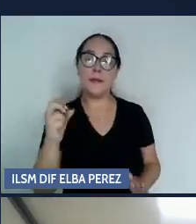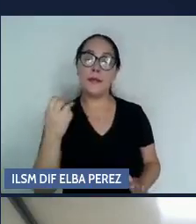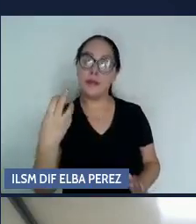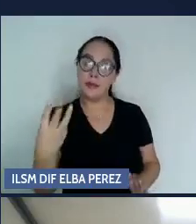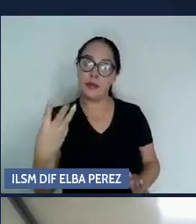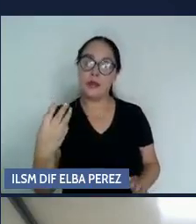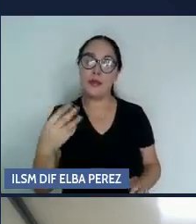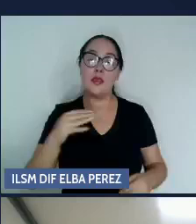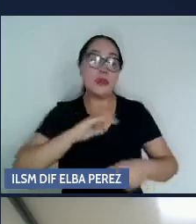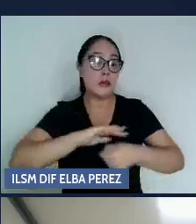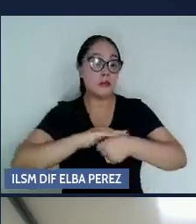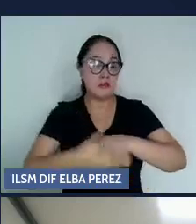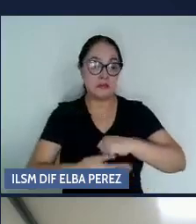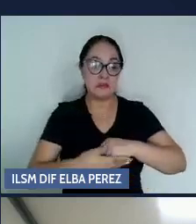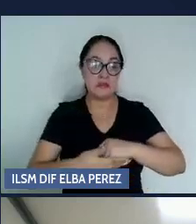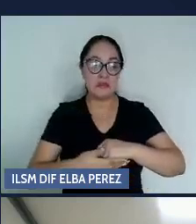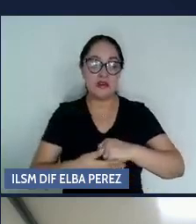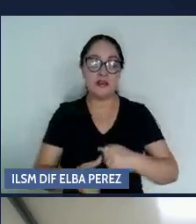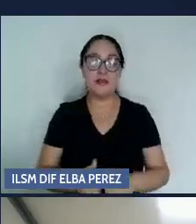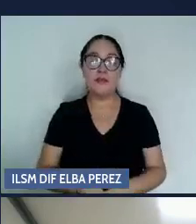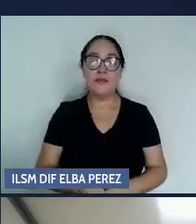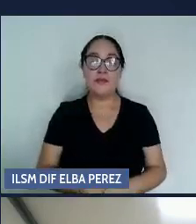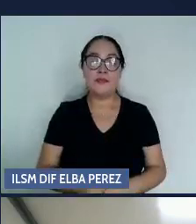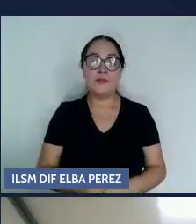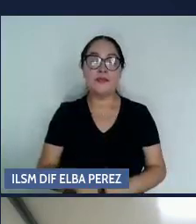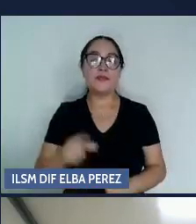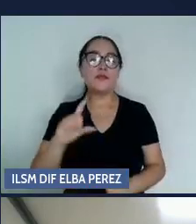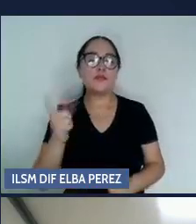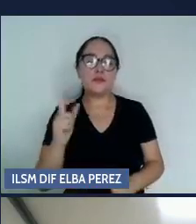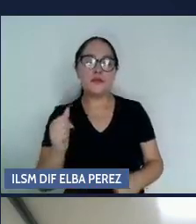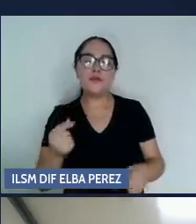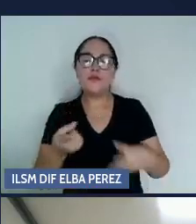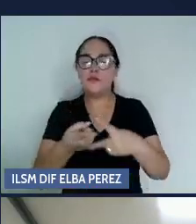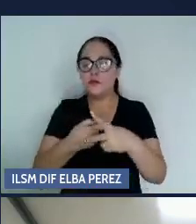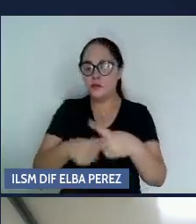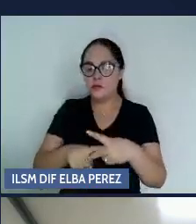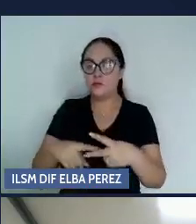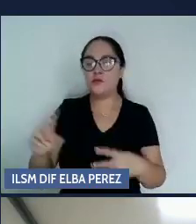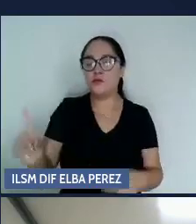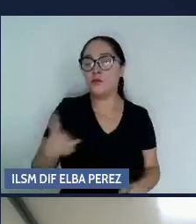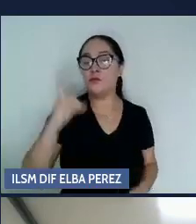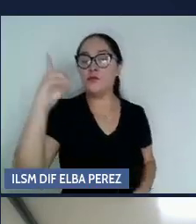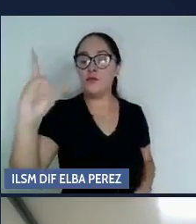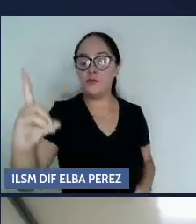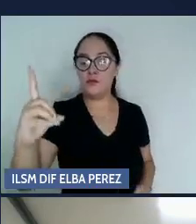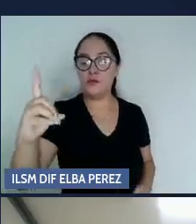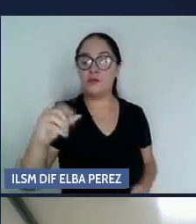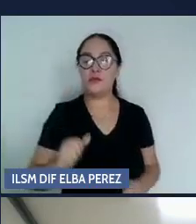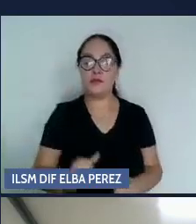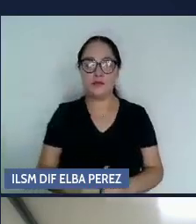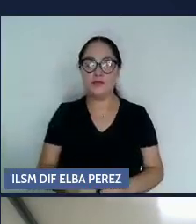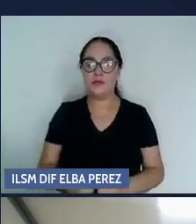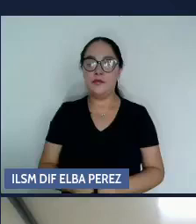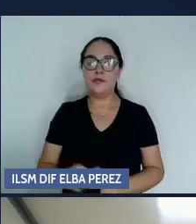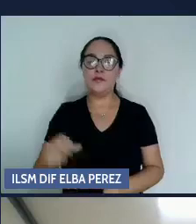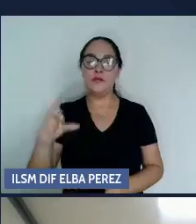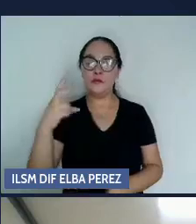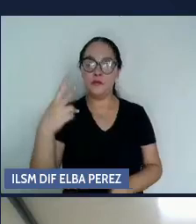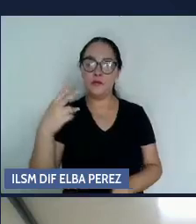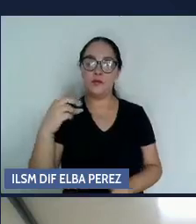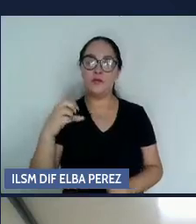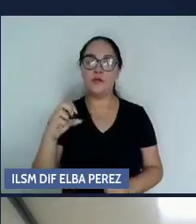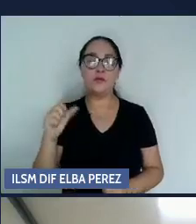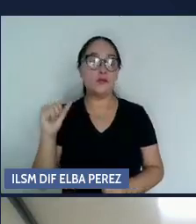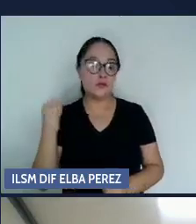minuto de la jornada electoral, la que vamos a llevar a cabo el domingo. En la jornada electoral,